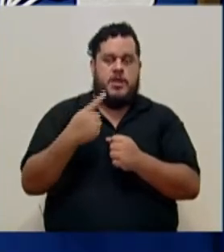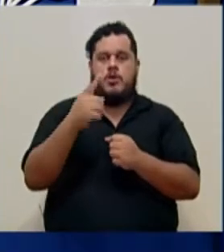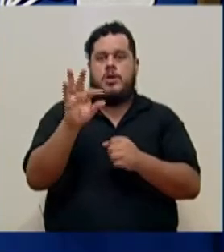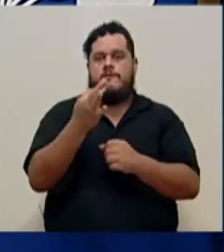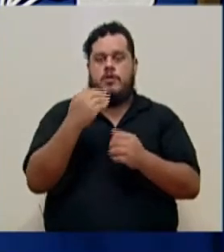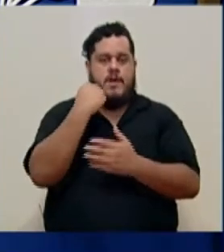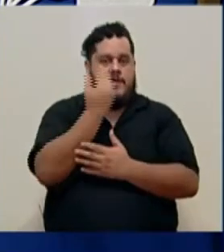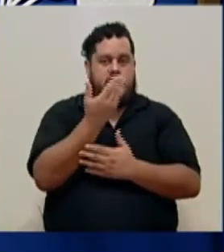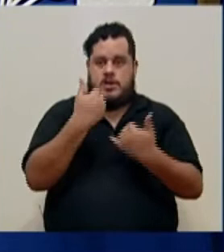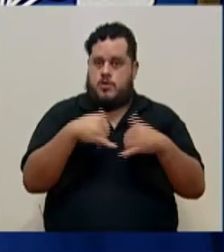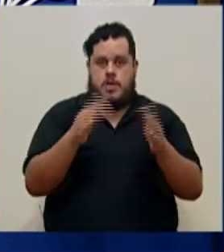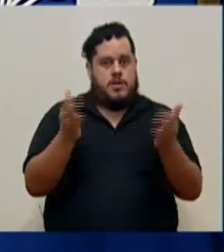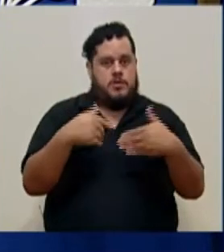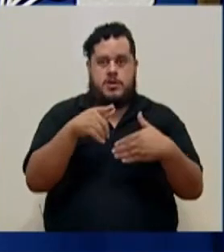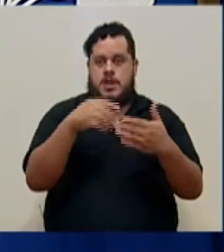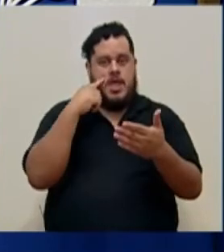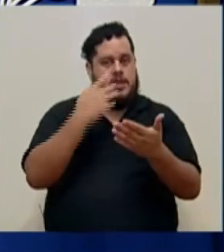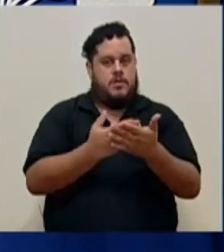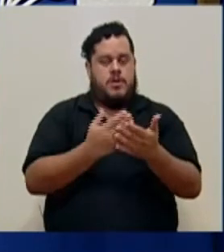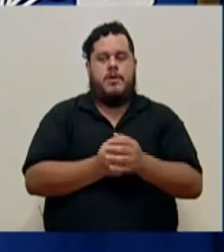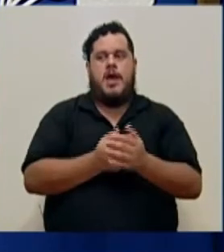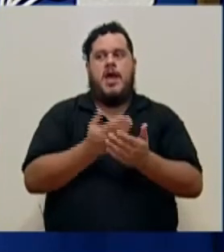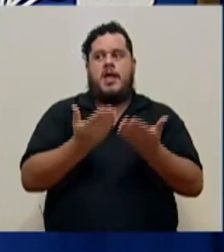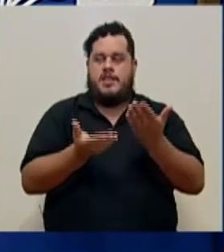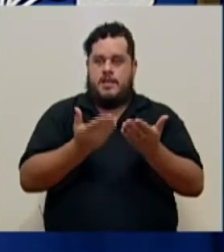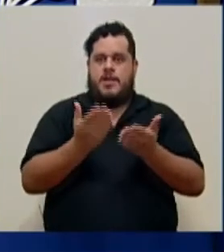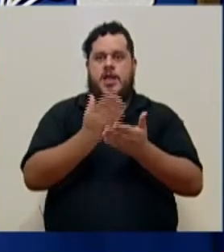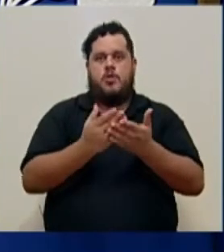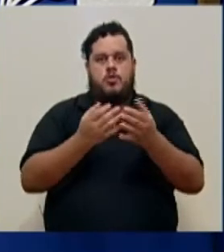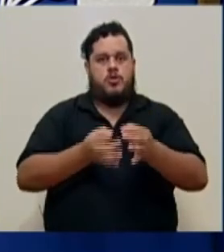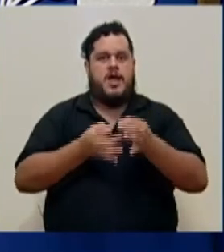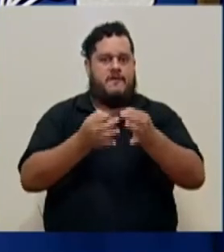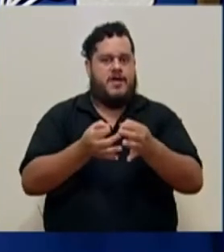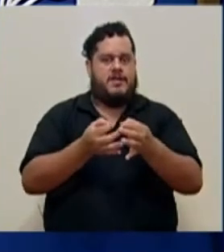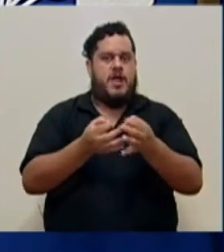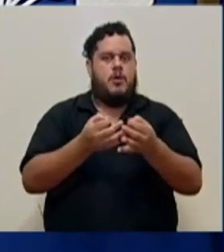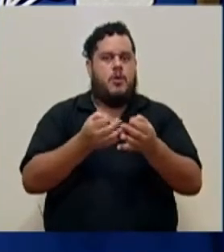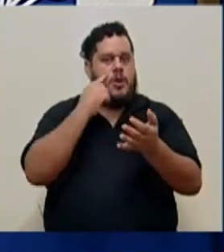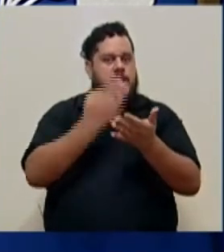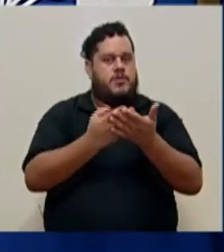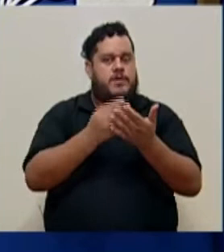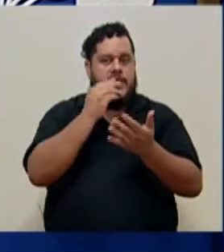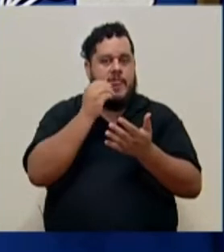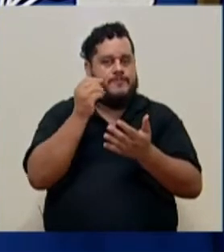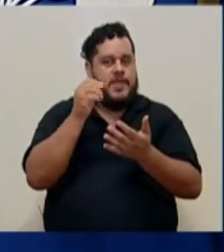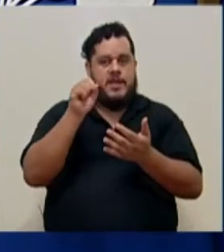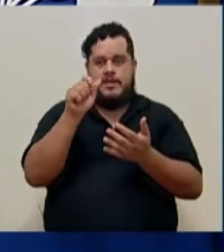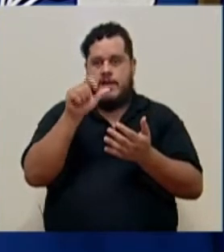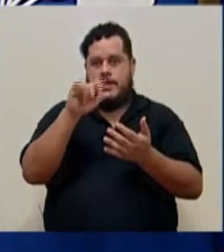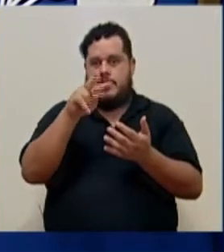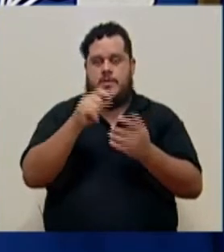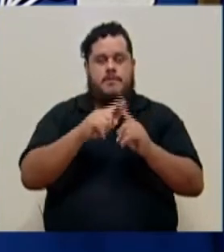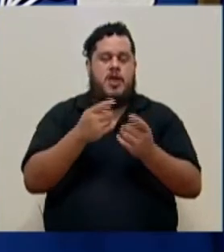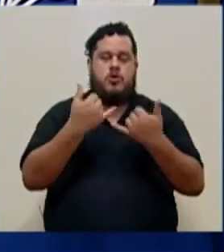más fácil. Todavía no existe esa prueba. Han ido algunos avances en algunos países con las pruebas de saliva. Sin embargo, todavía hay muchas reservas y están algunos